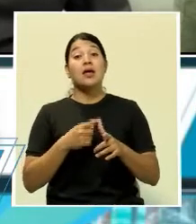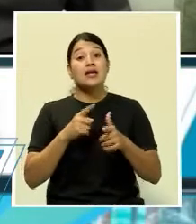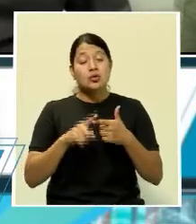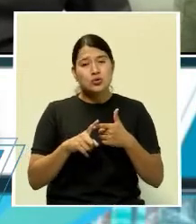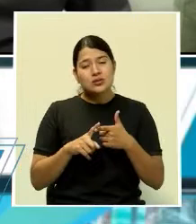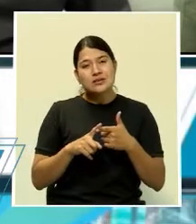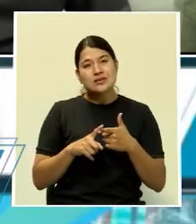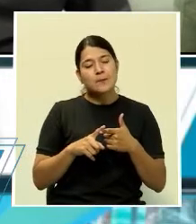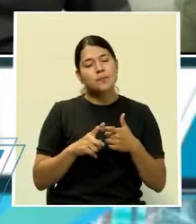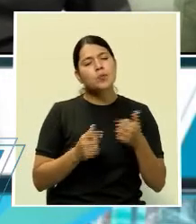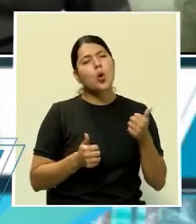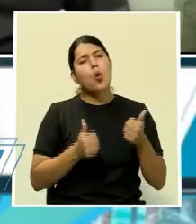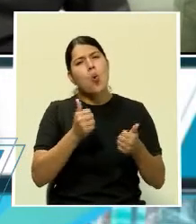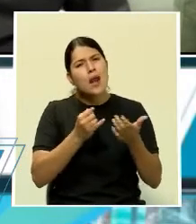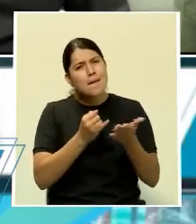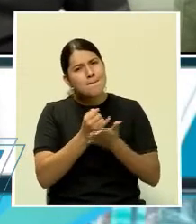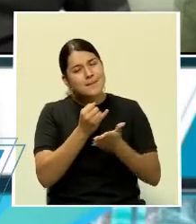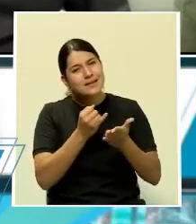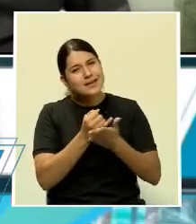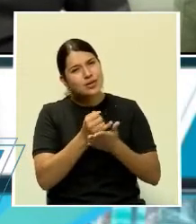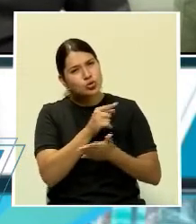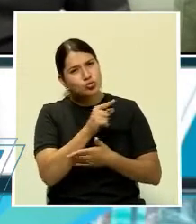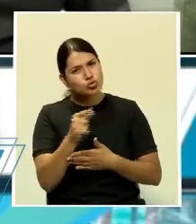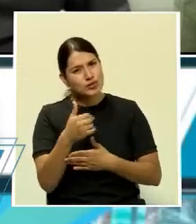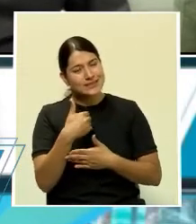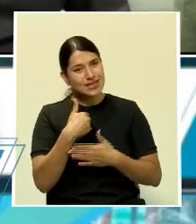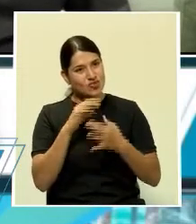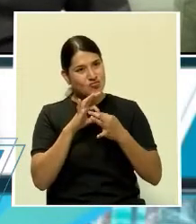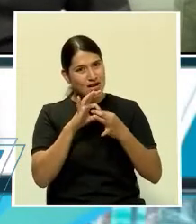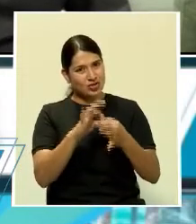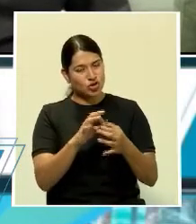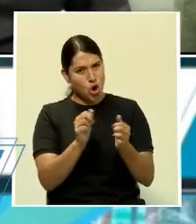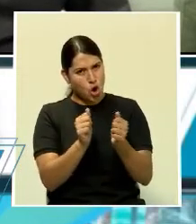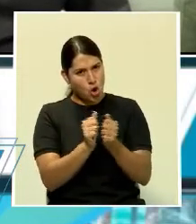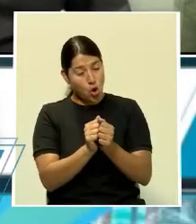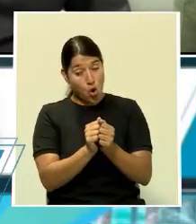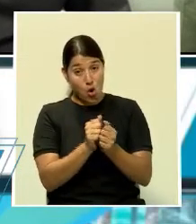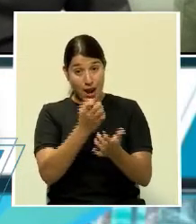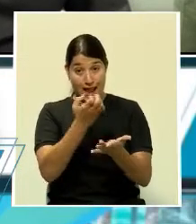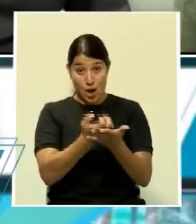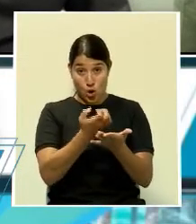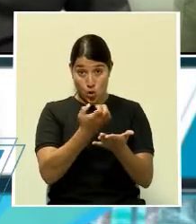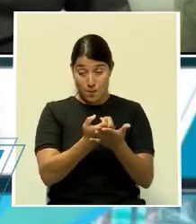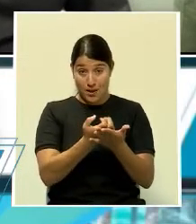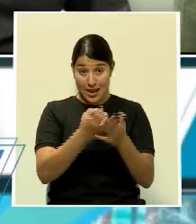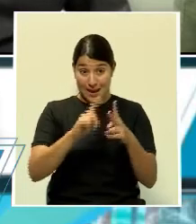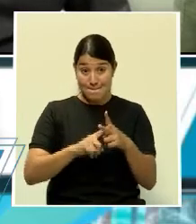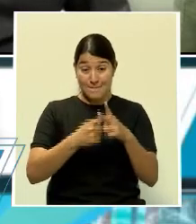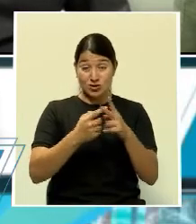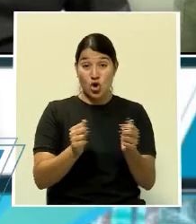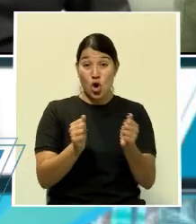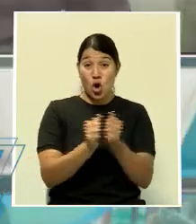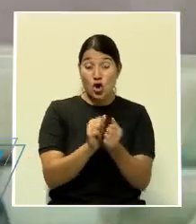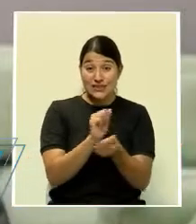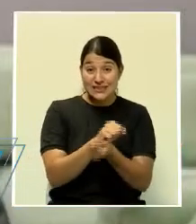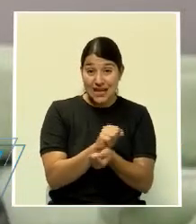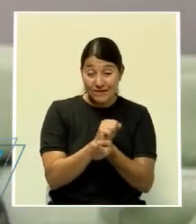ejemplo. ¿Qué estudios hay al respecto de esa base económica que se formó con la esclavitud?